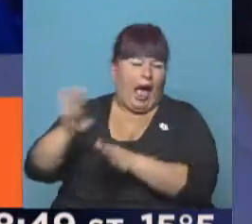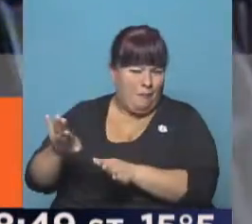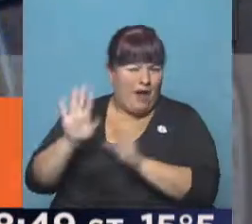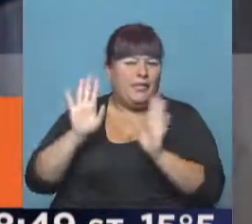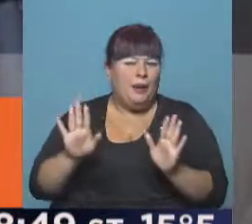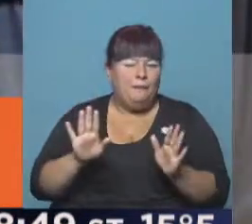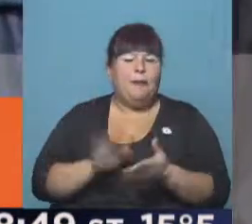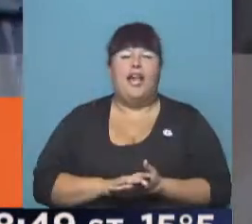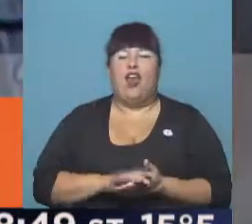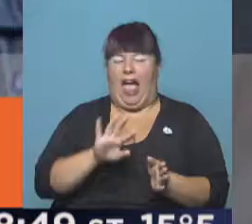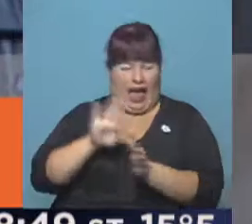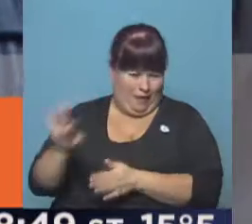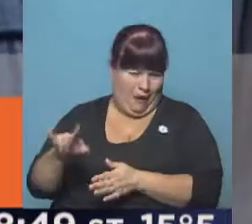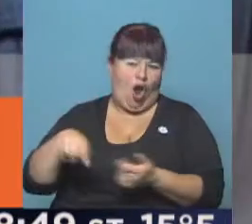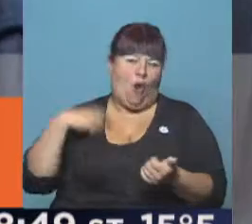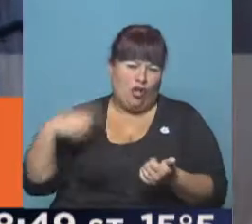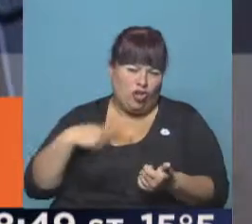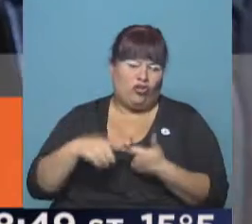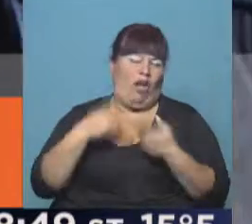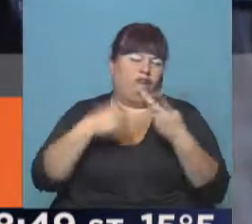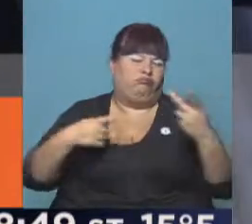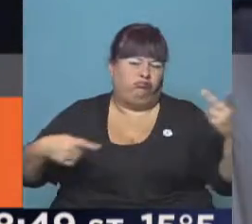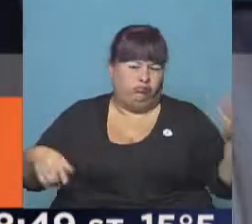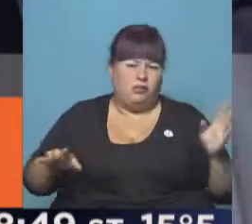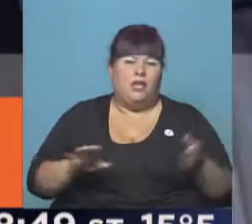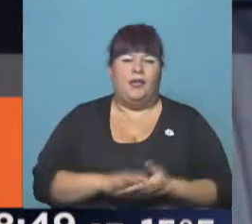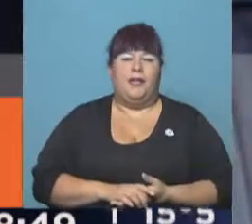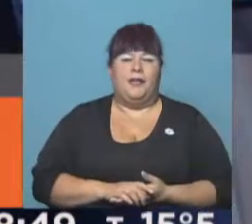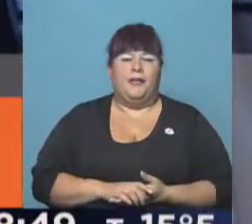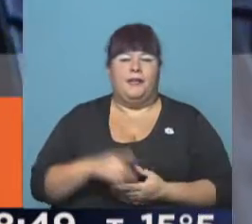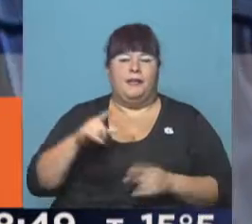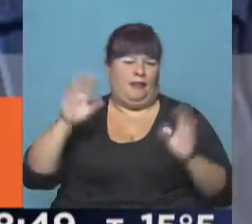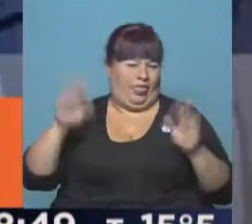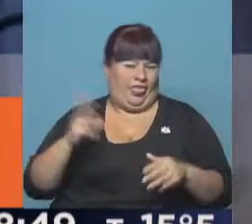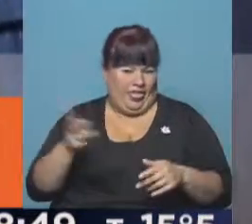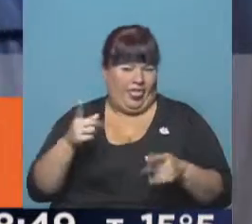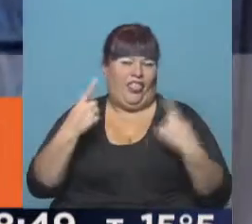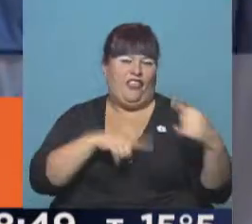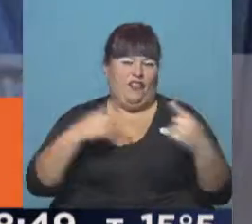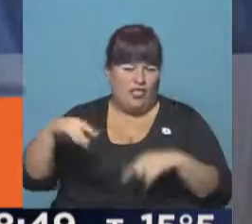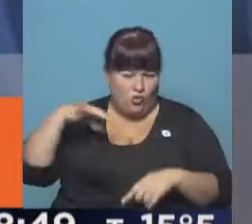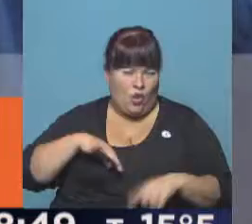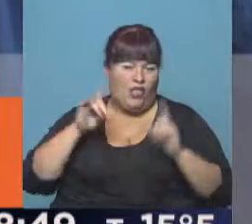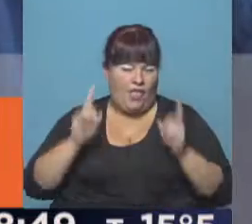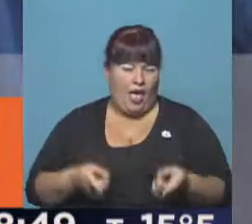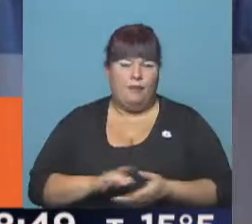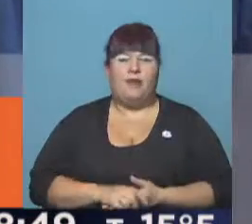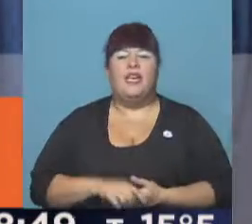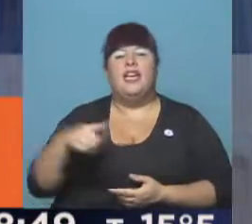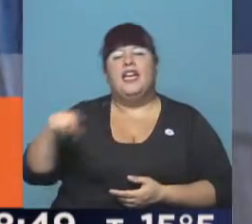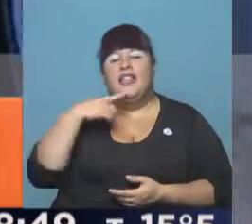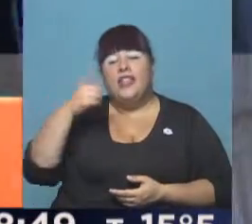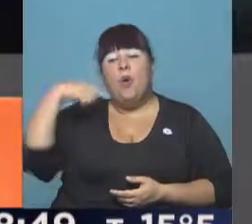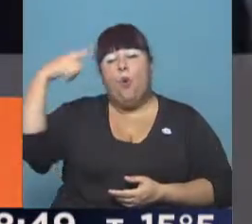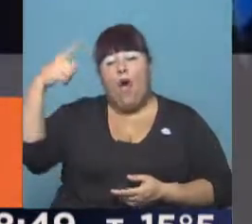pero esa parte de la obra social en un montón de cosas se precariza hay diferencias salariales también que yo dicen